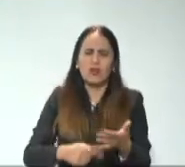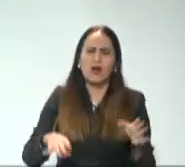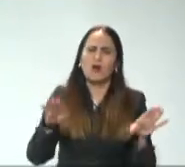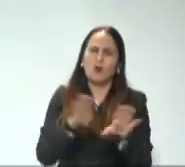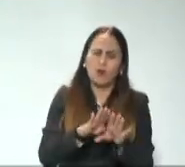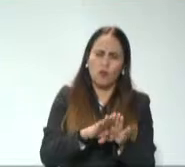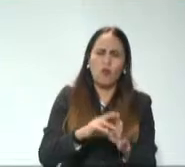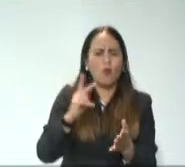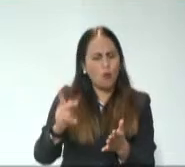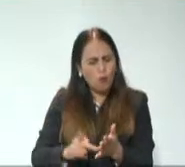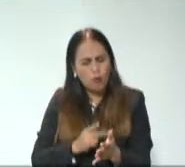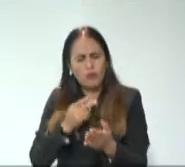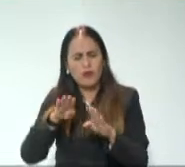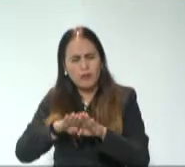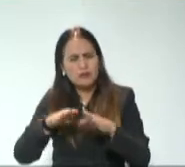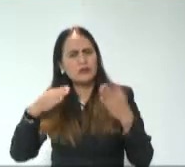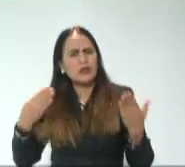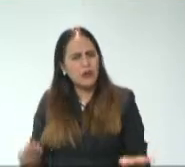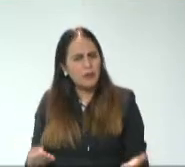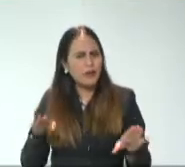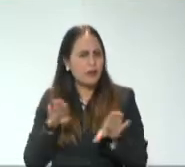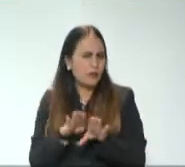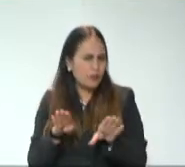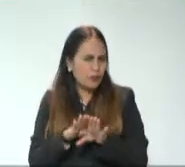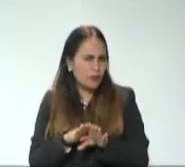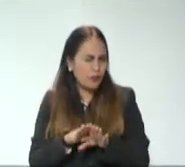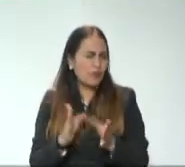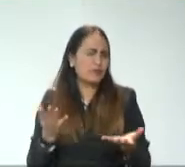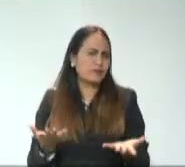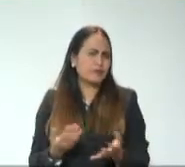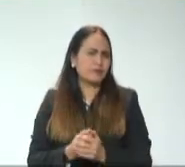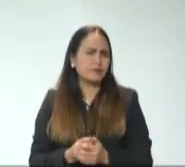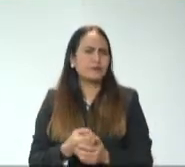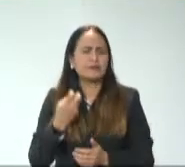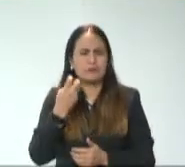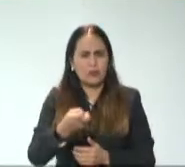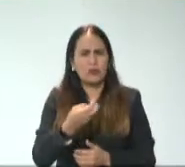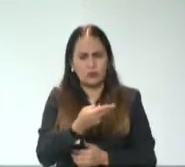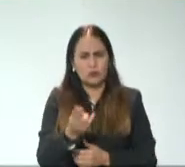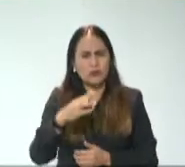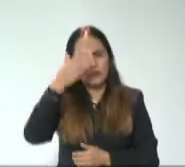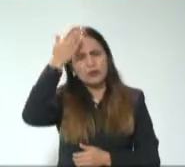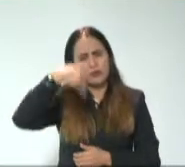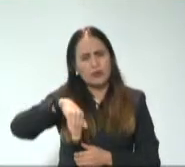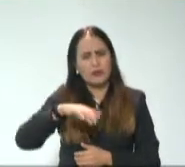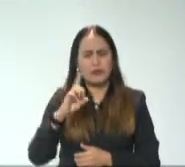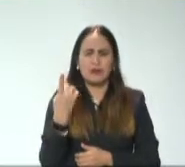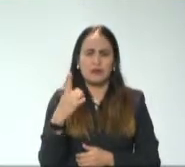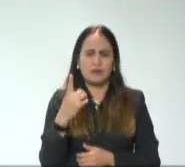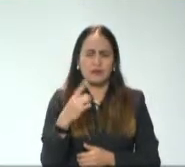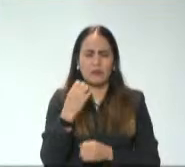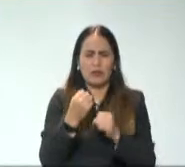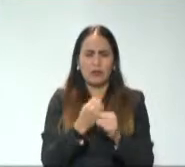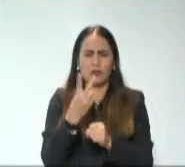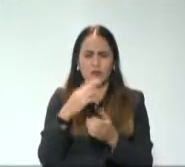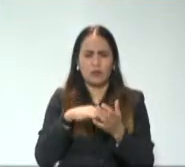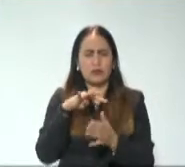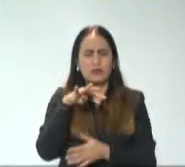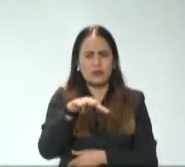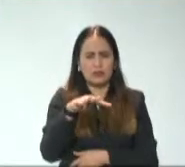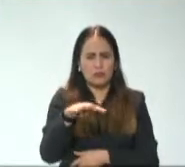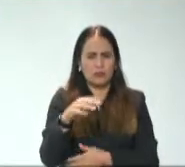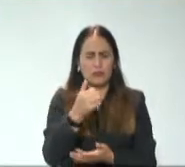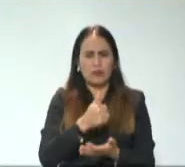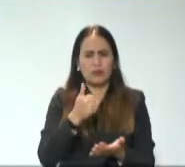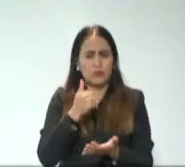ese comité en otro orden de ideas como es de todos sabidos en diciembre del 19 en la ciudad